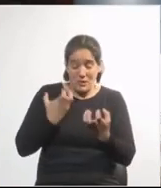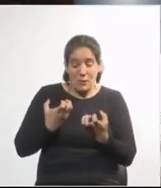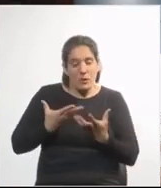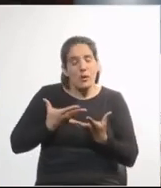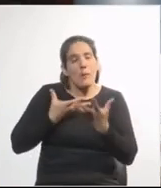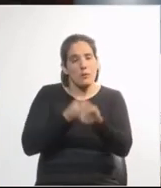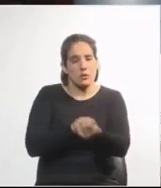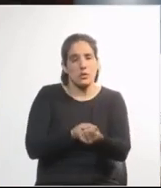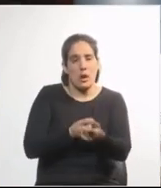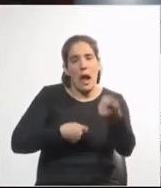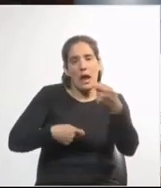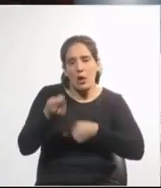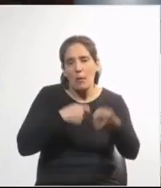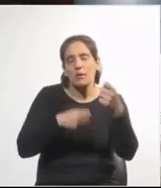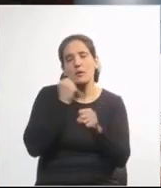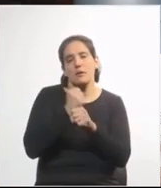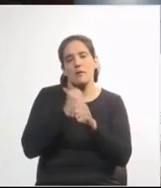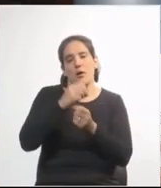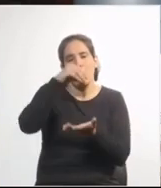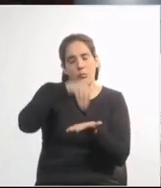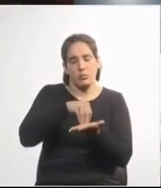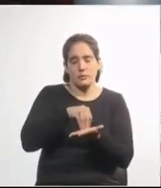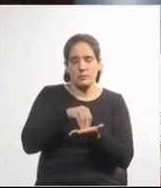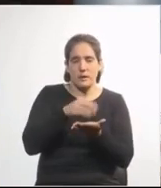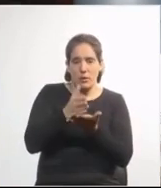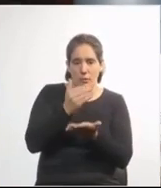el comercio y el empleo local.